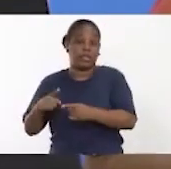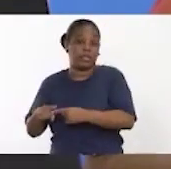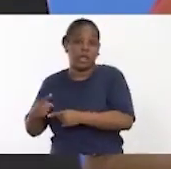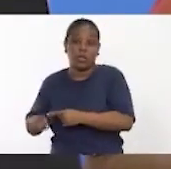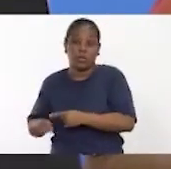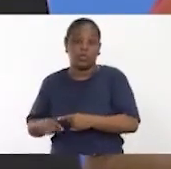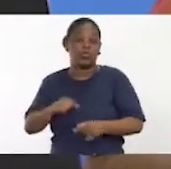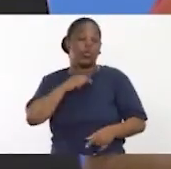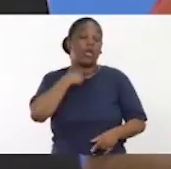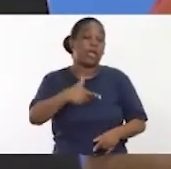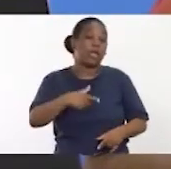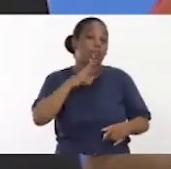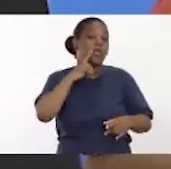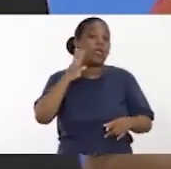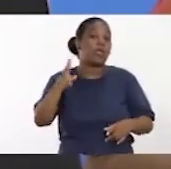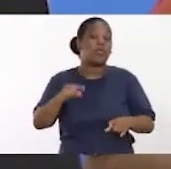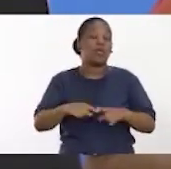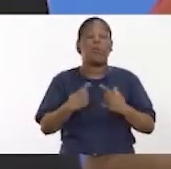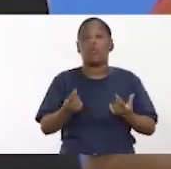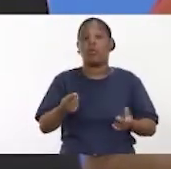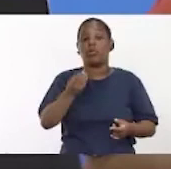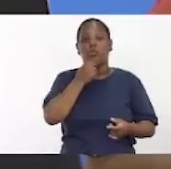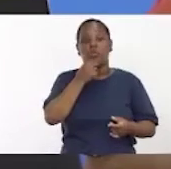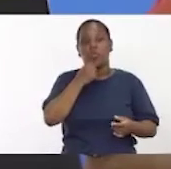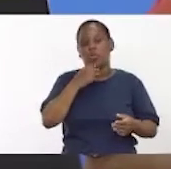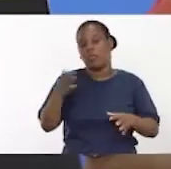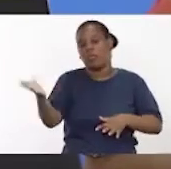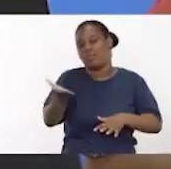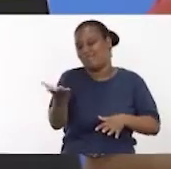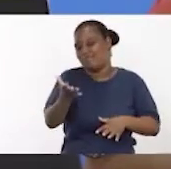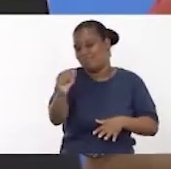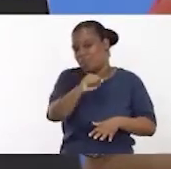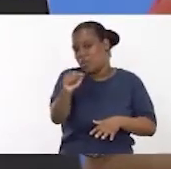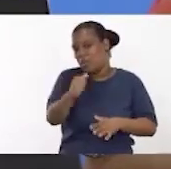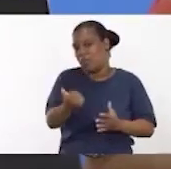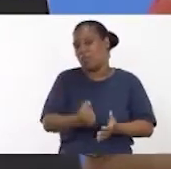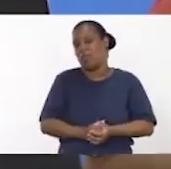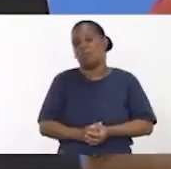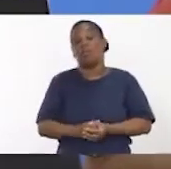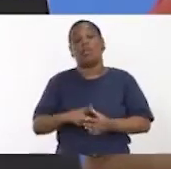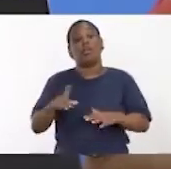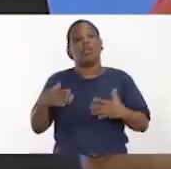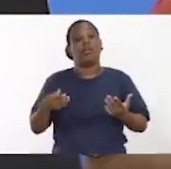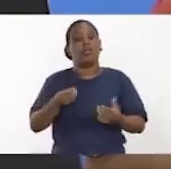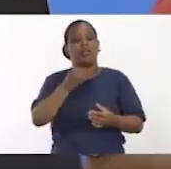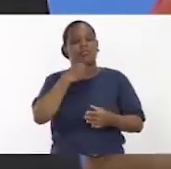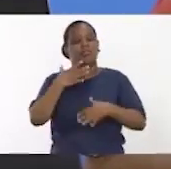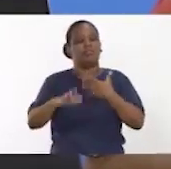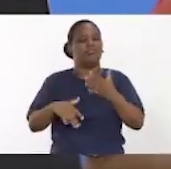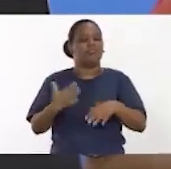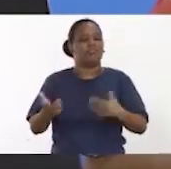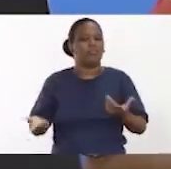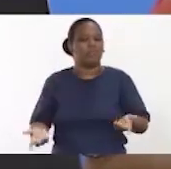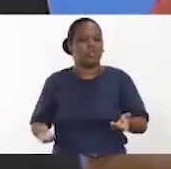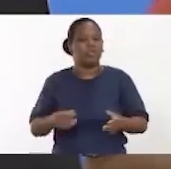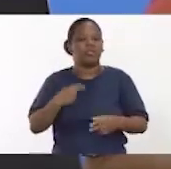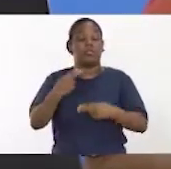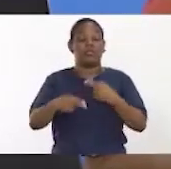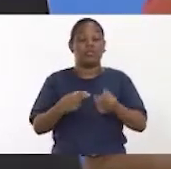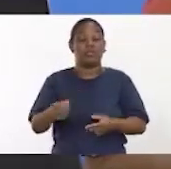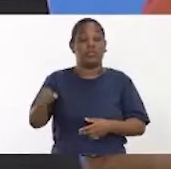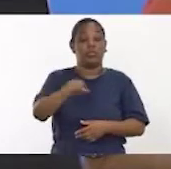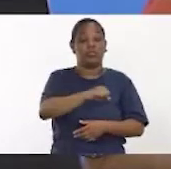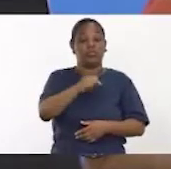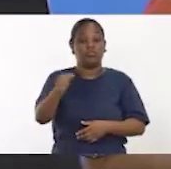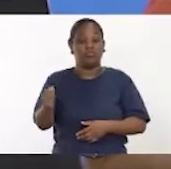son ejemplos de la vida de por qué no puede ser. ¿Qué nos puede pasar si hacemos la conducción de un vehículo en